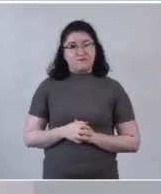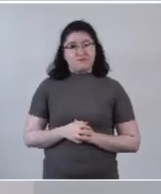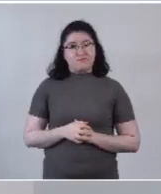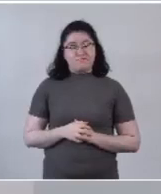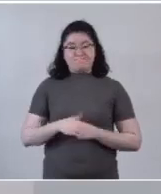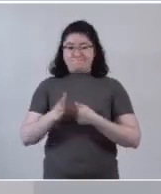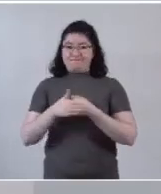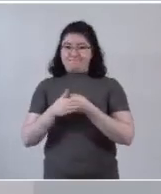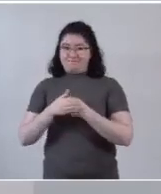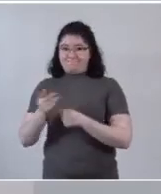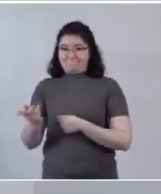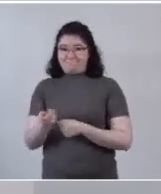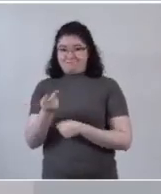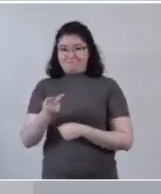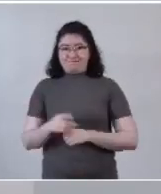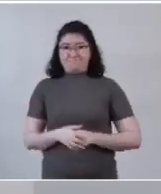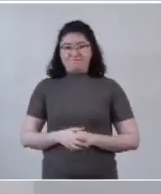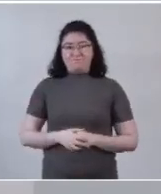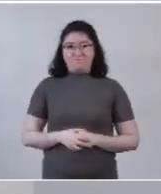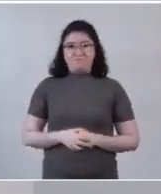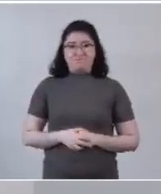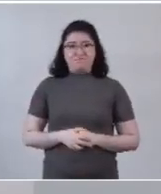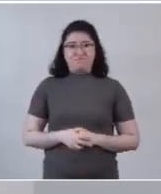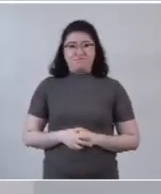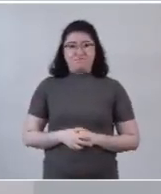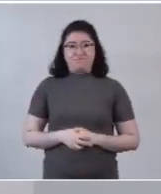Pasamos a la siguiente pregunta. China.